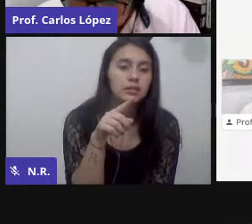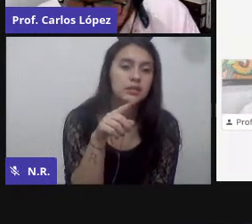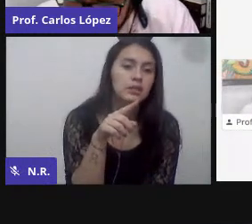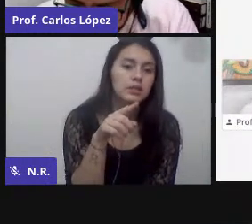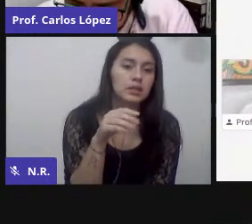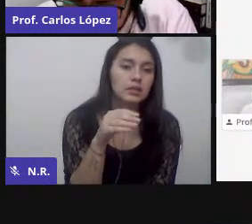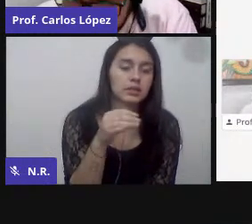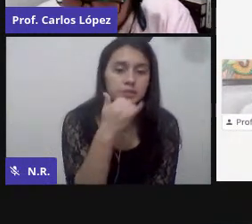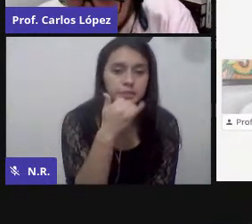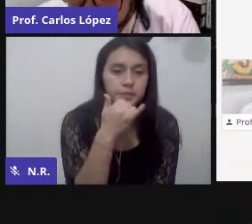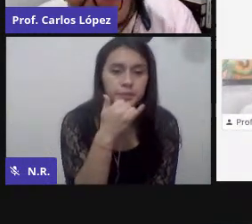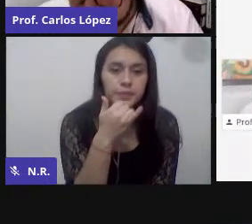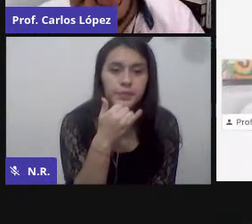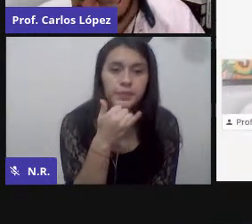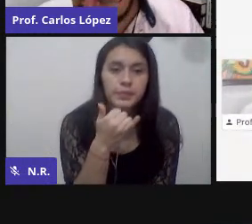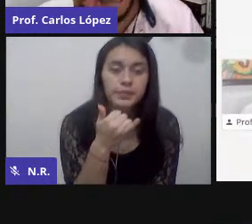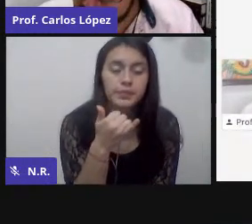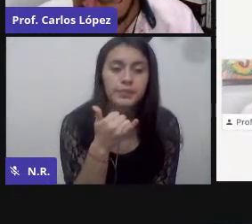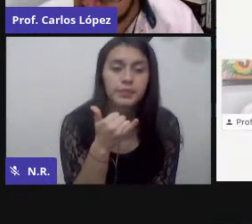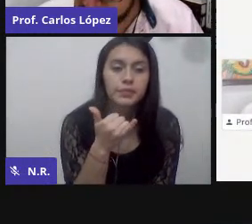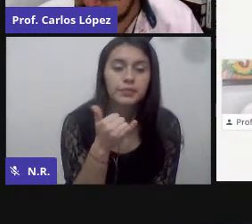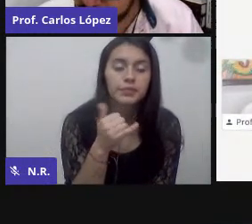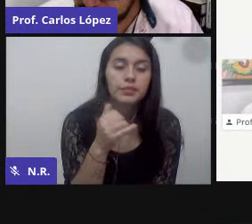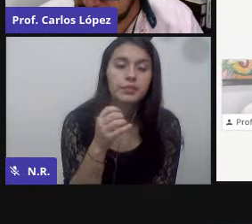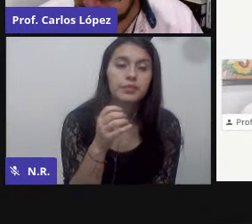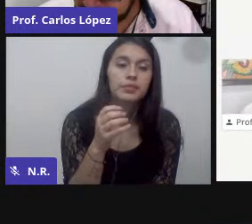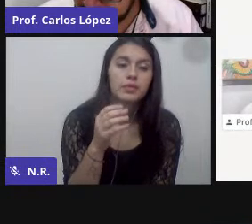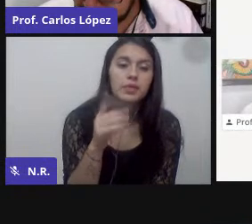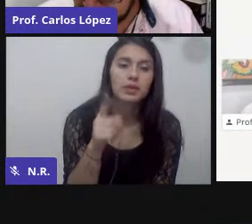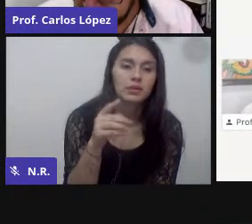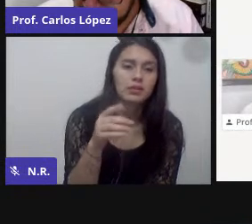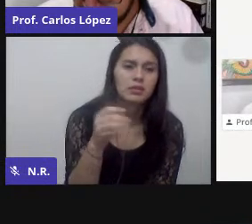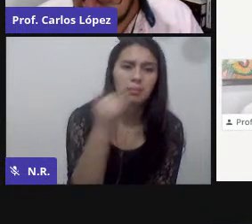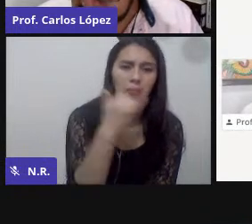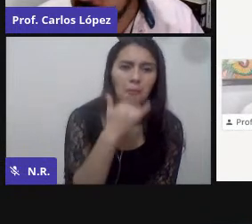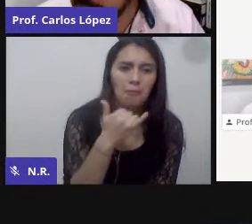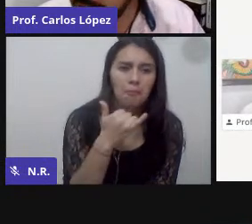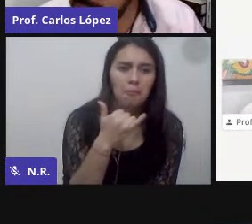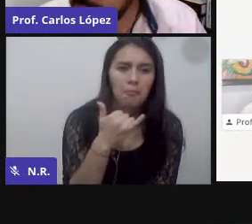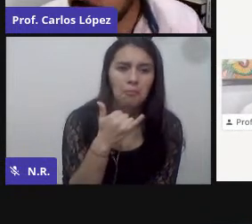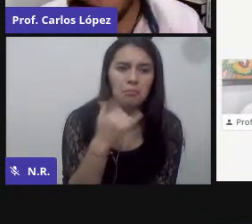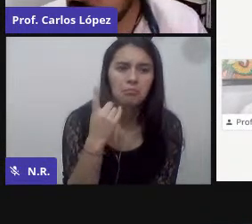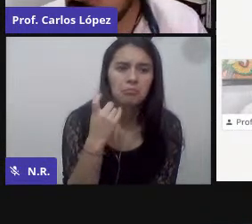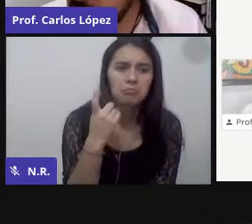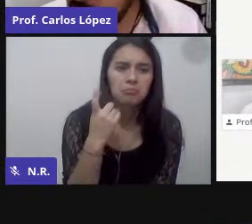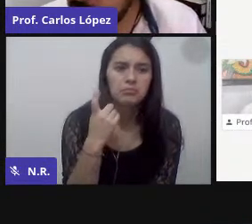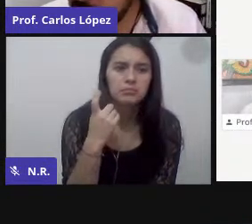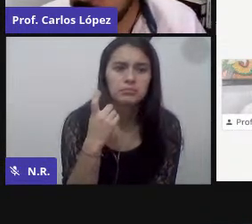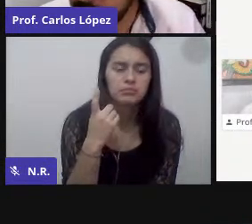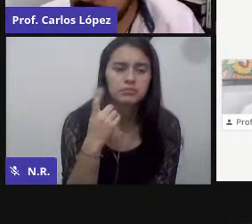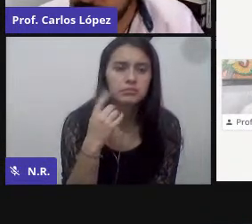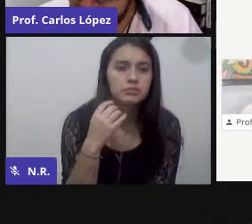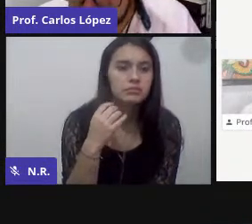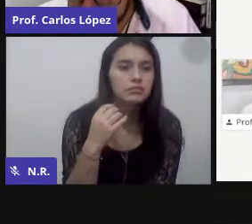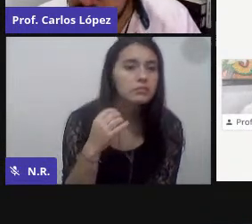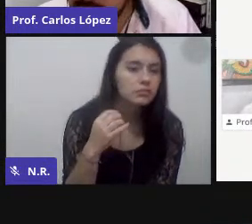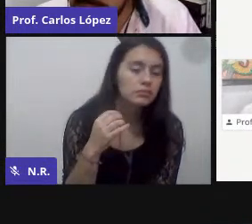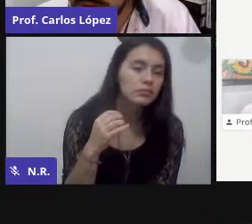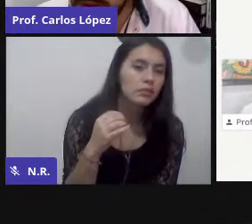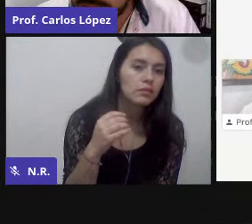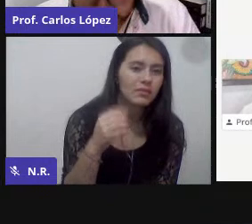Control V. Aquí ha ocurrido un error. Algo pasa ahí con el correo. Yo se lo voy a enviar por privado.